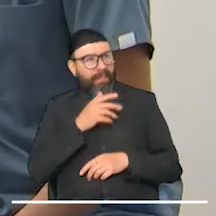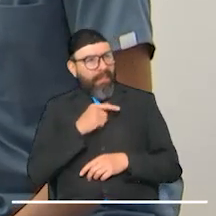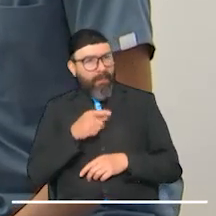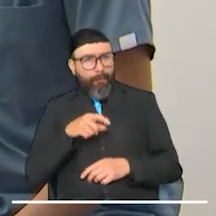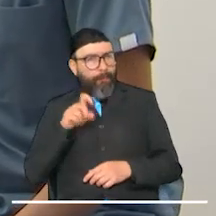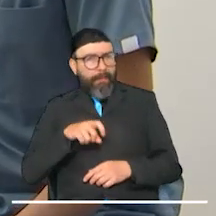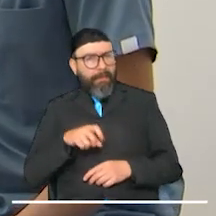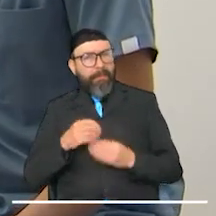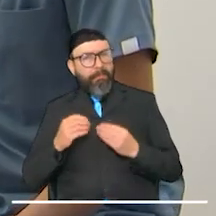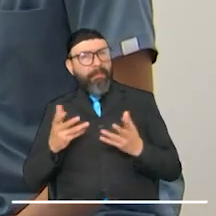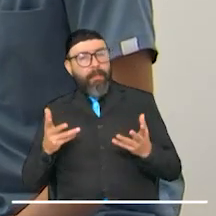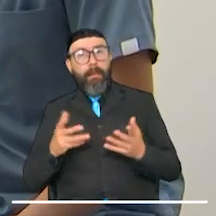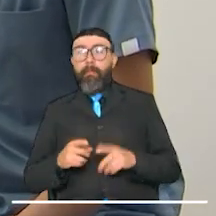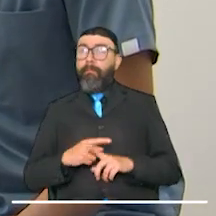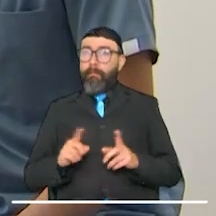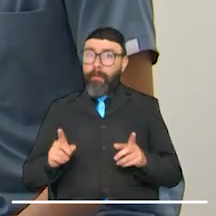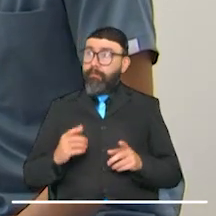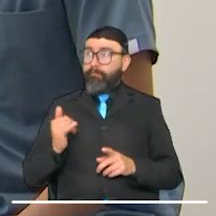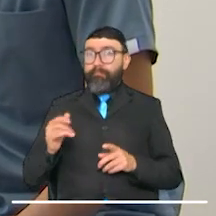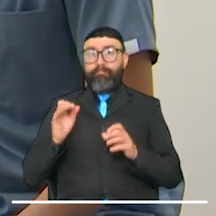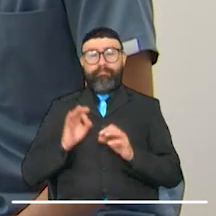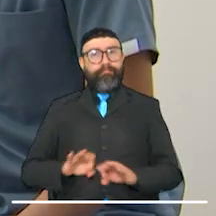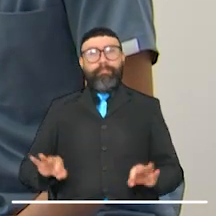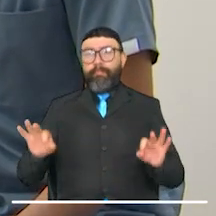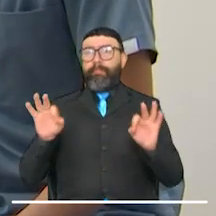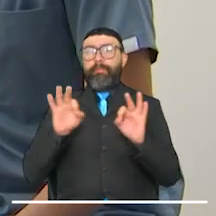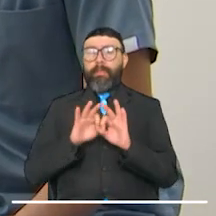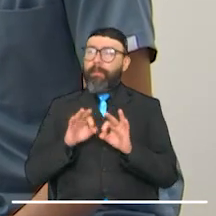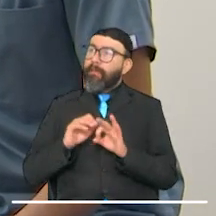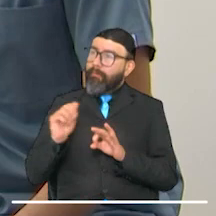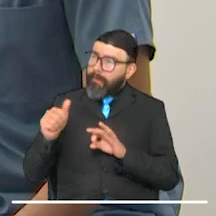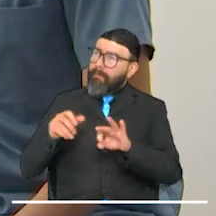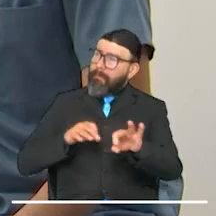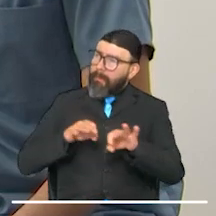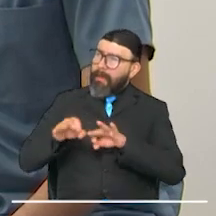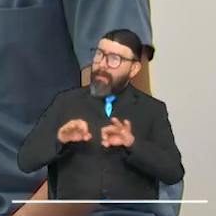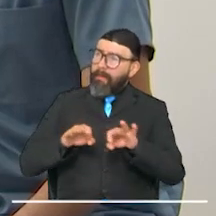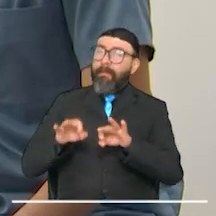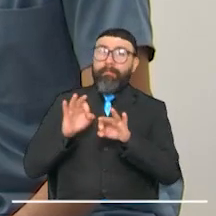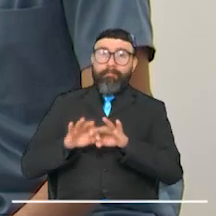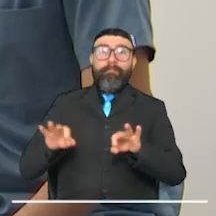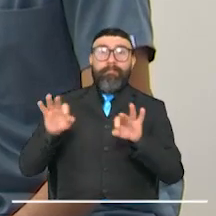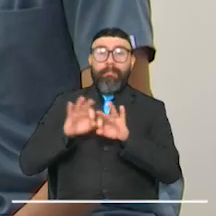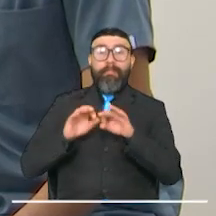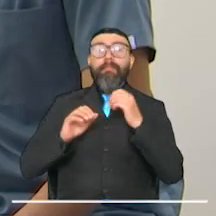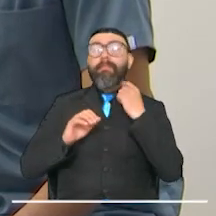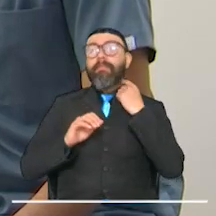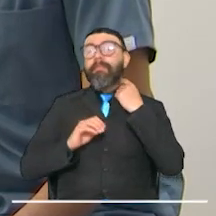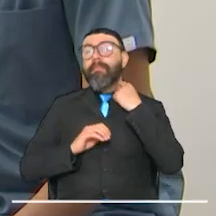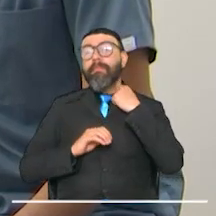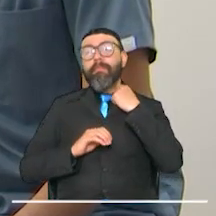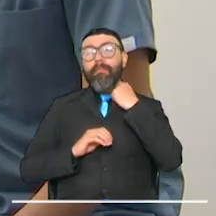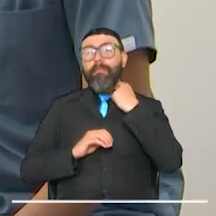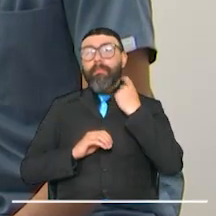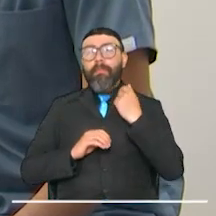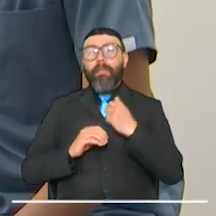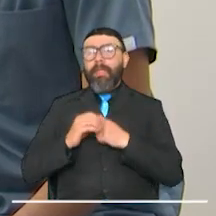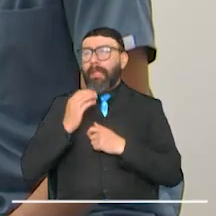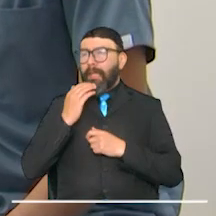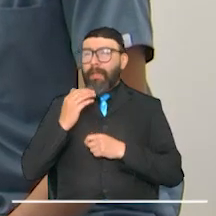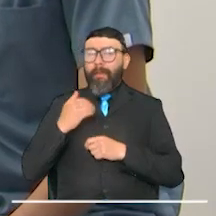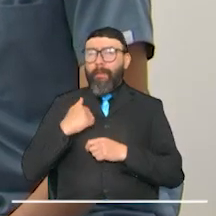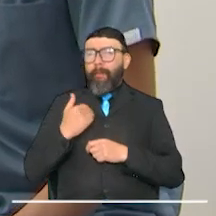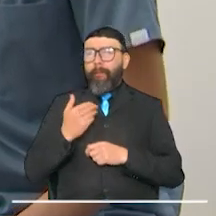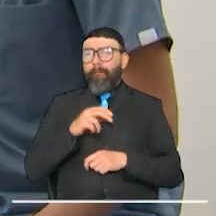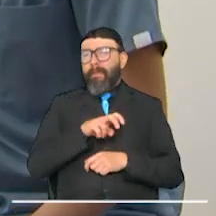sin embargo eso no le resta importancia a lo que usted acaba de explicar si tenemos una escala de valores